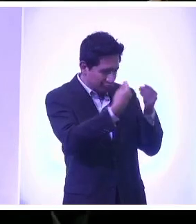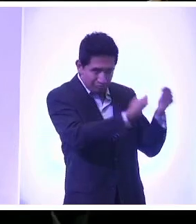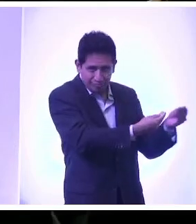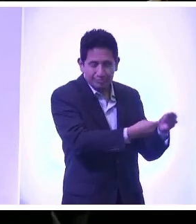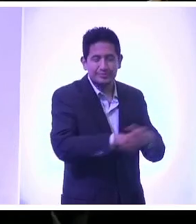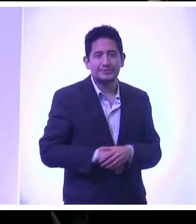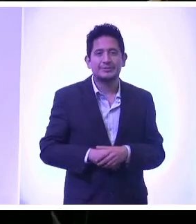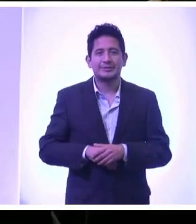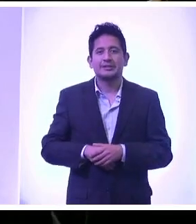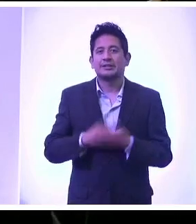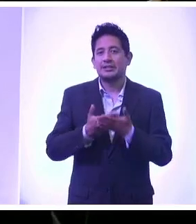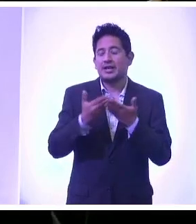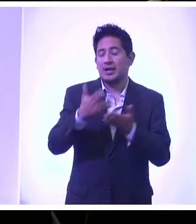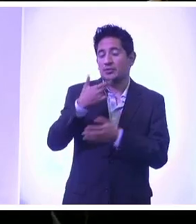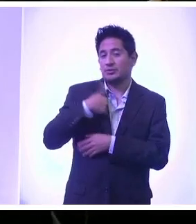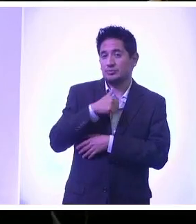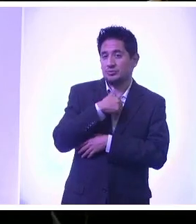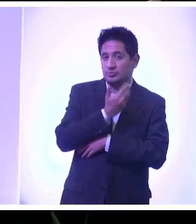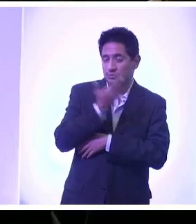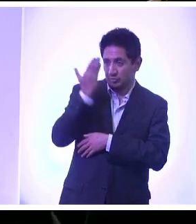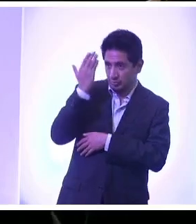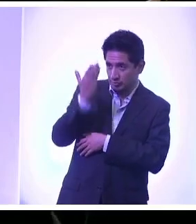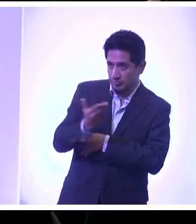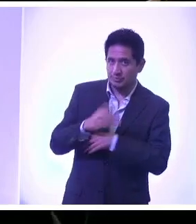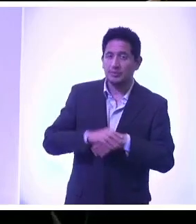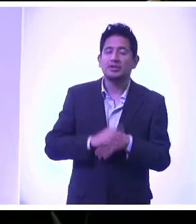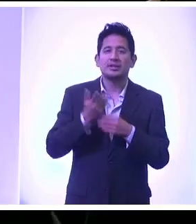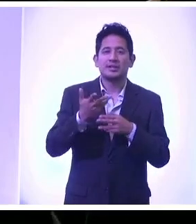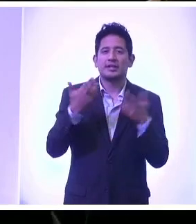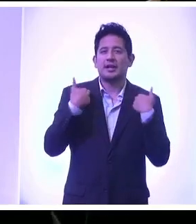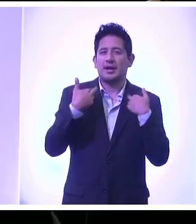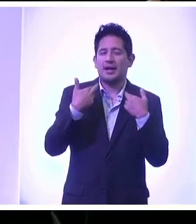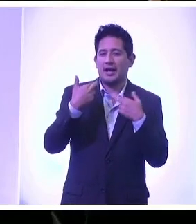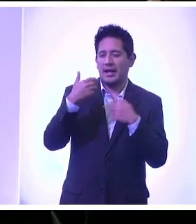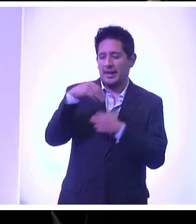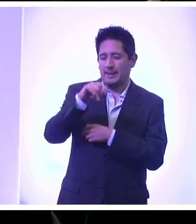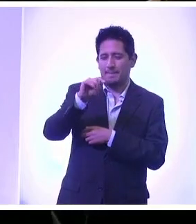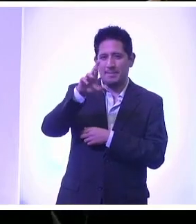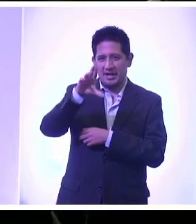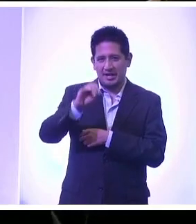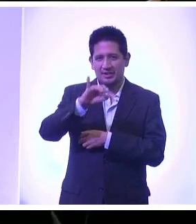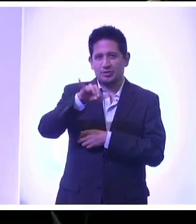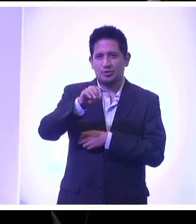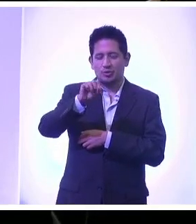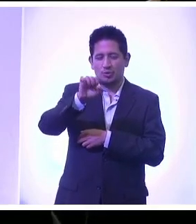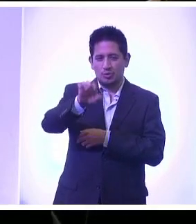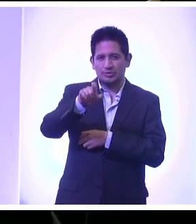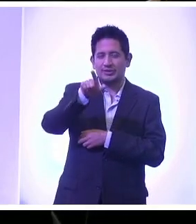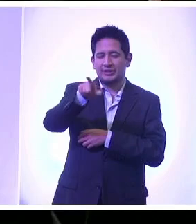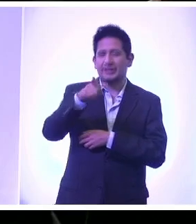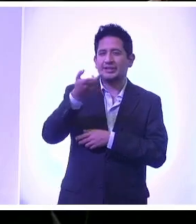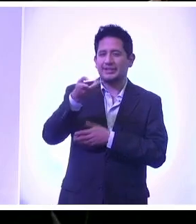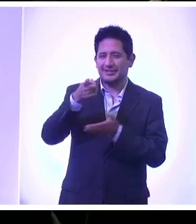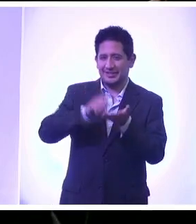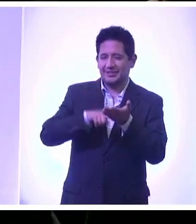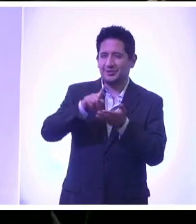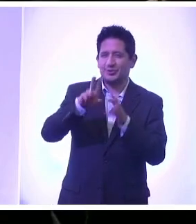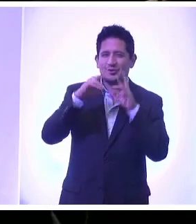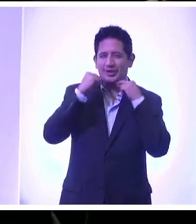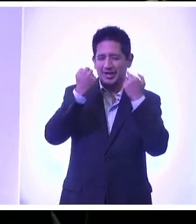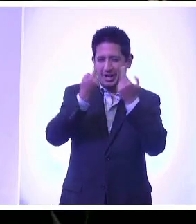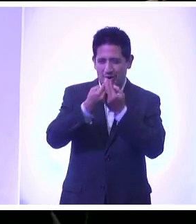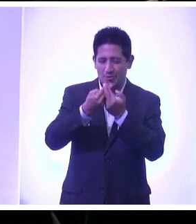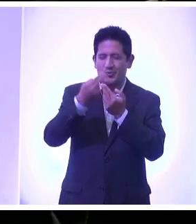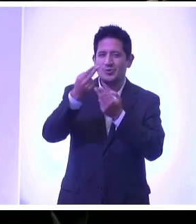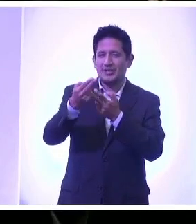ahora le solicitamos por favor al maestro José Edgar Marín Pérez titular de la unidad de transferencia del poder judicial